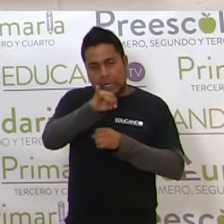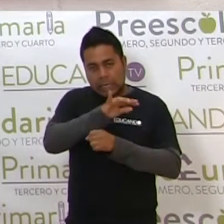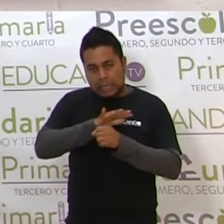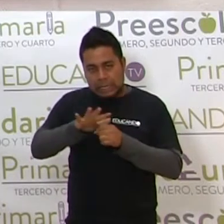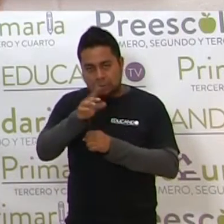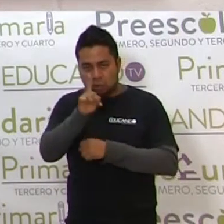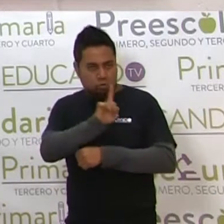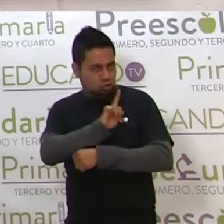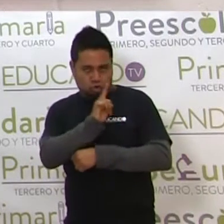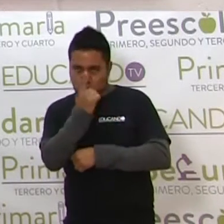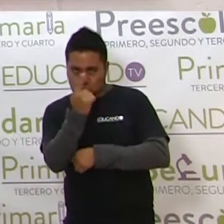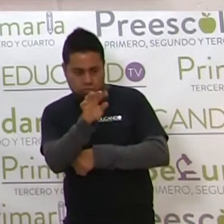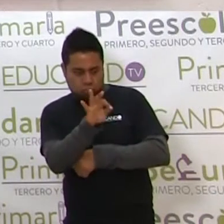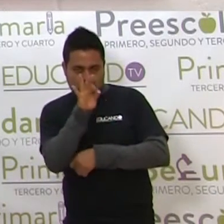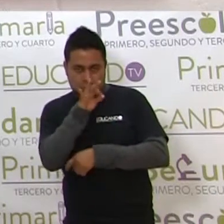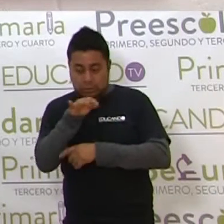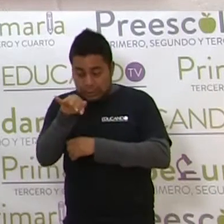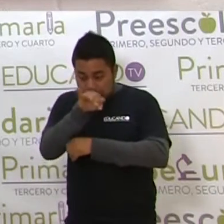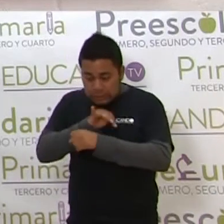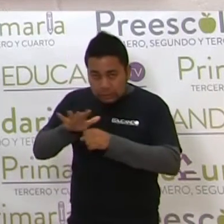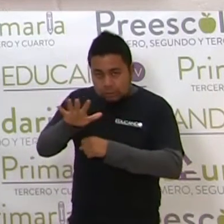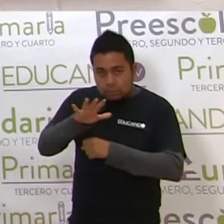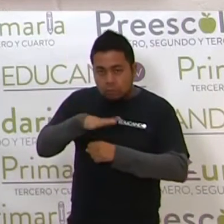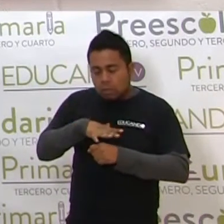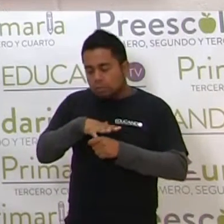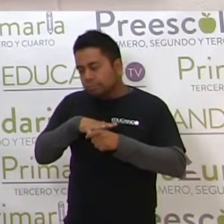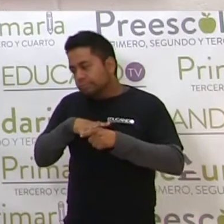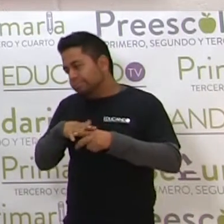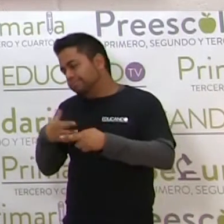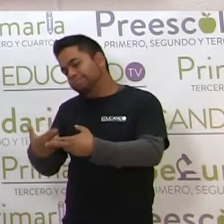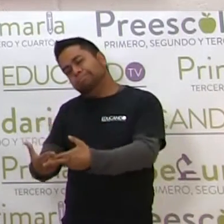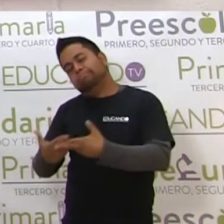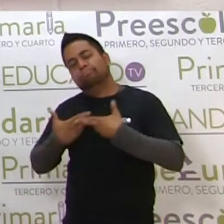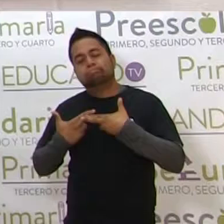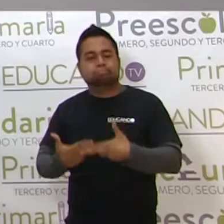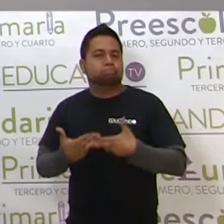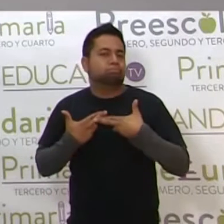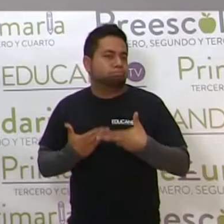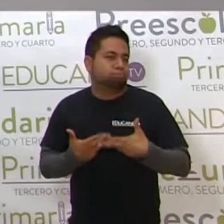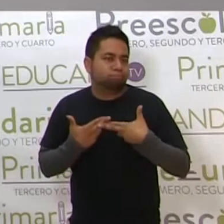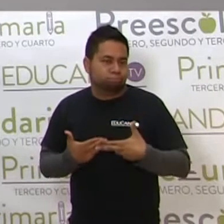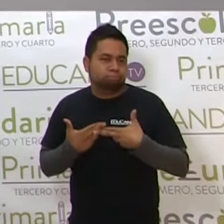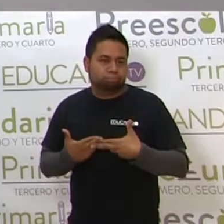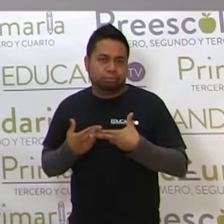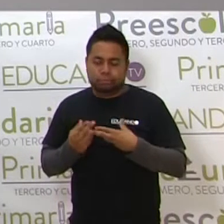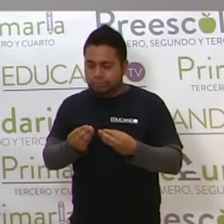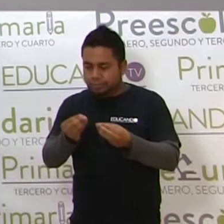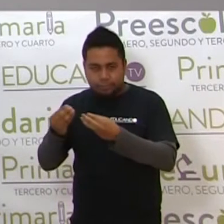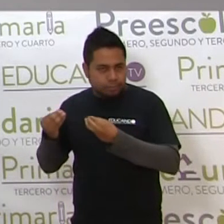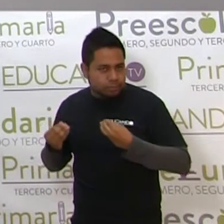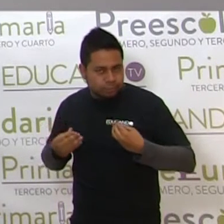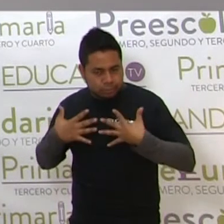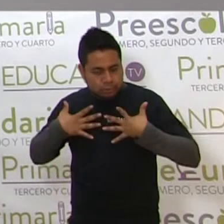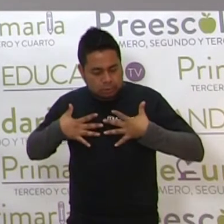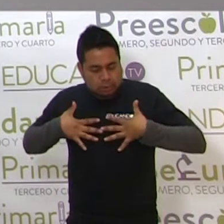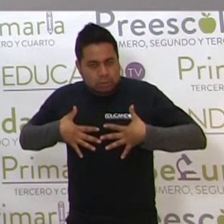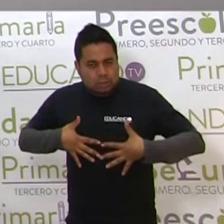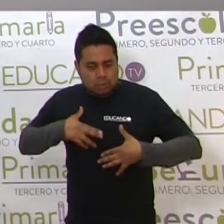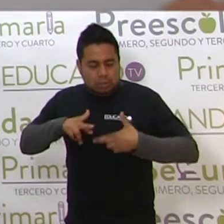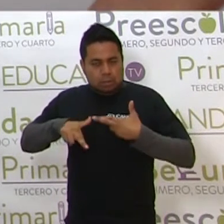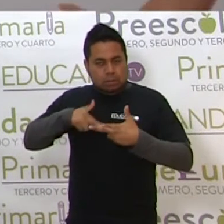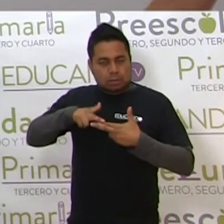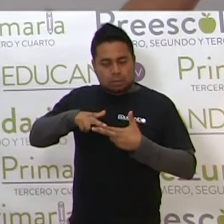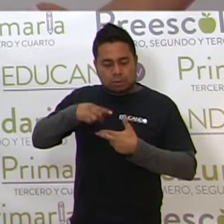trajes el ismo tiene infinidad de no infinidad tiene muchos trajes regionales y